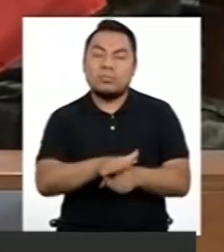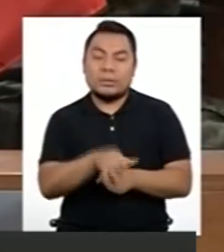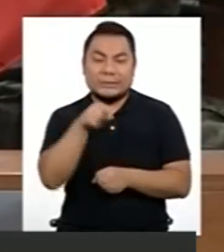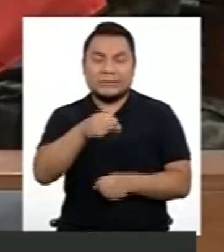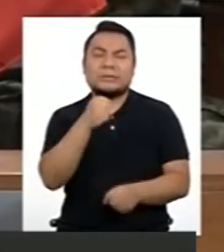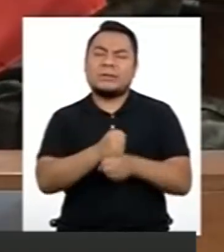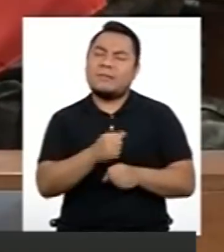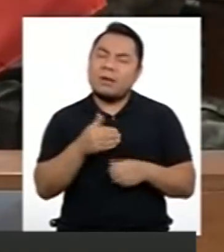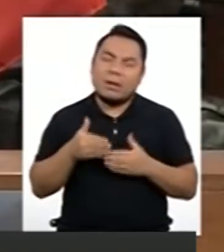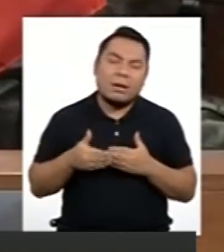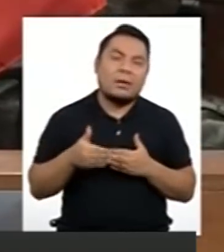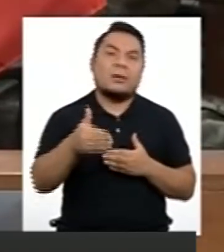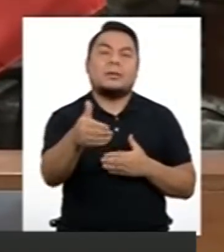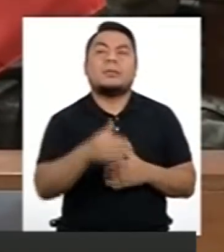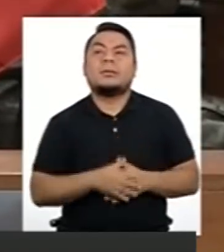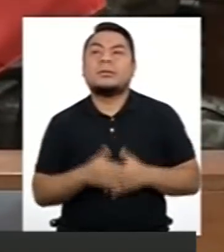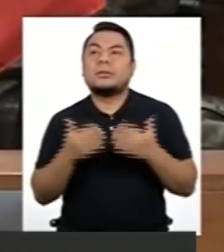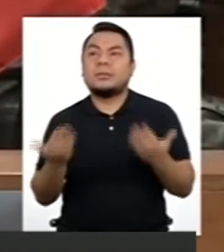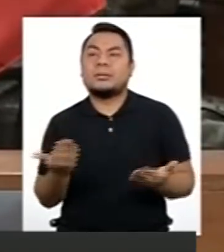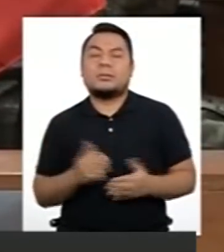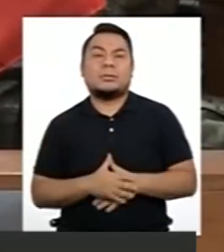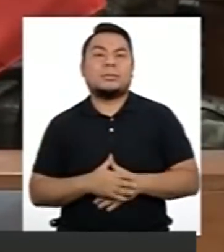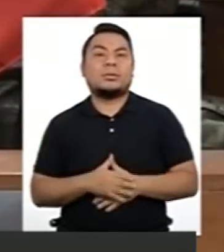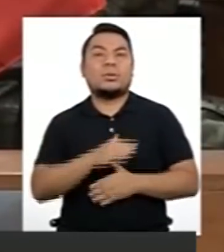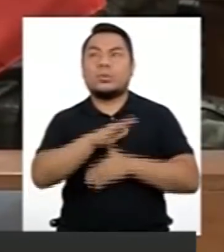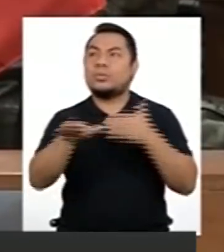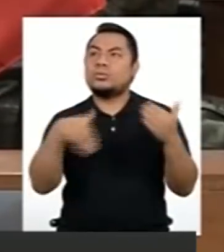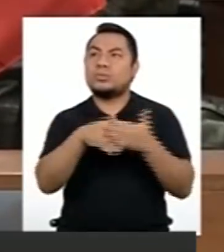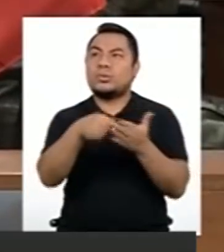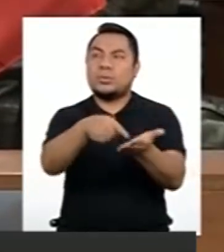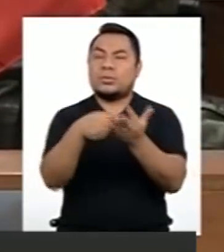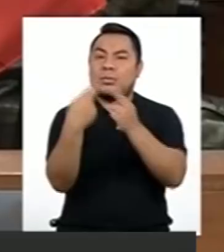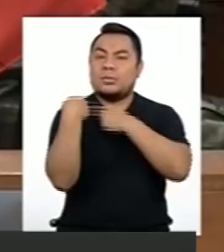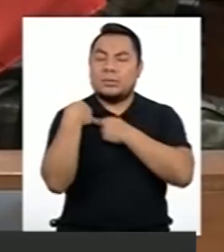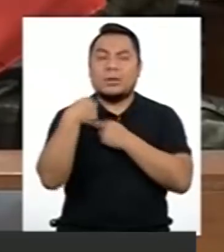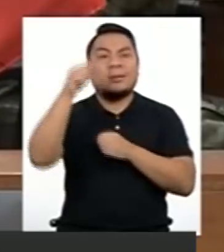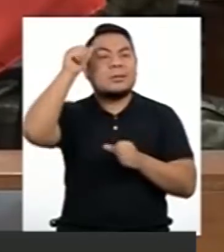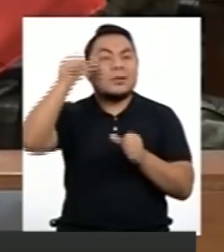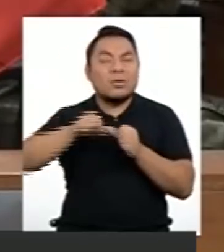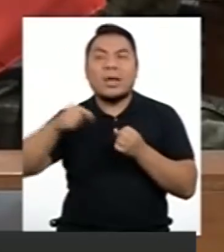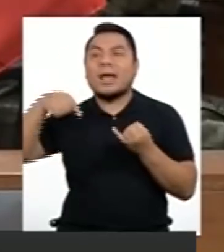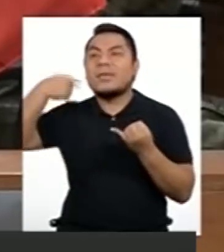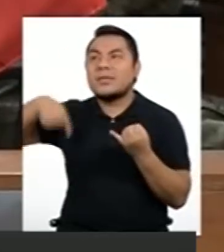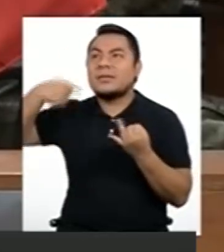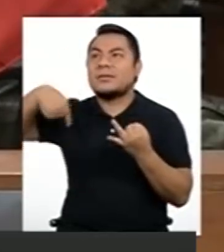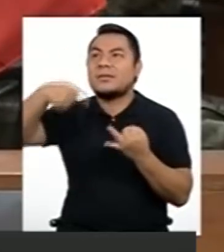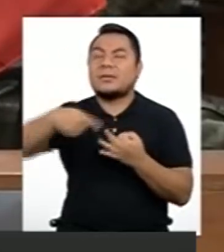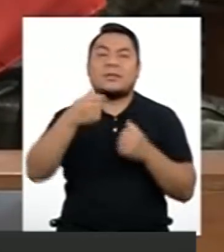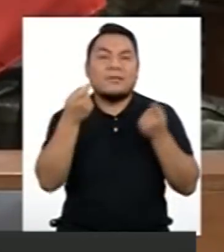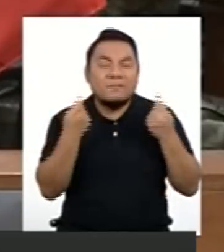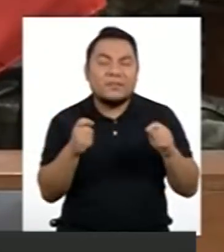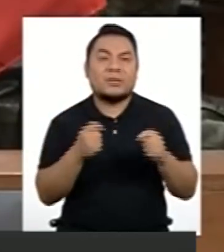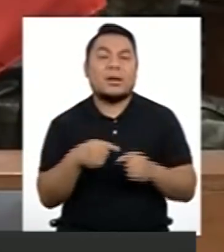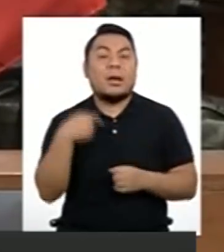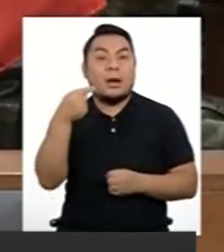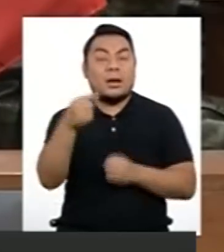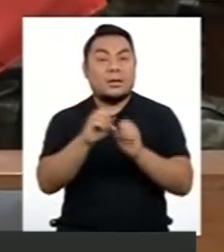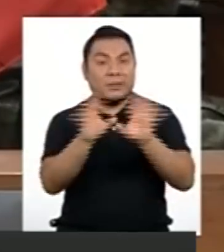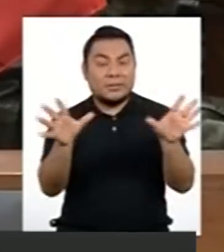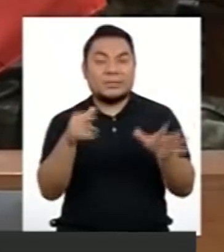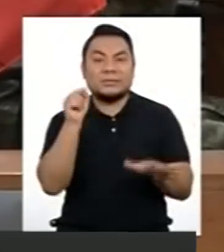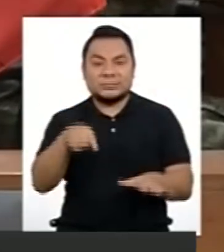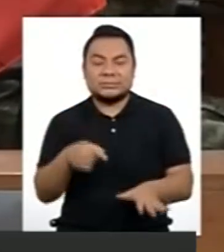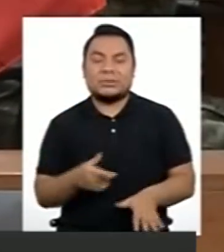es un trabajo arduo. Esto nos obliga a renovar día a día los esfuerzos. Cada día